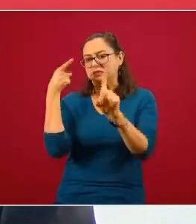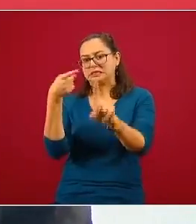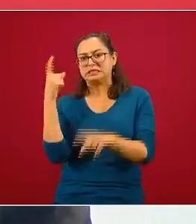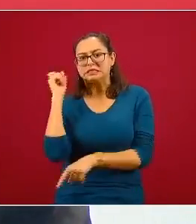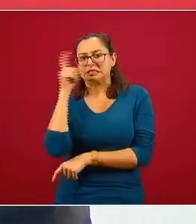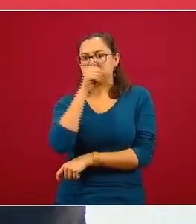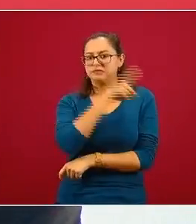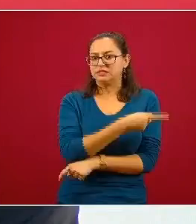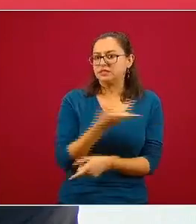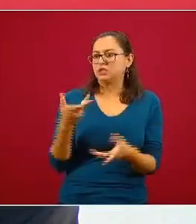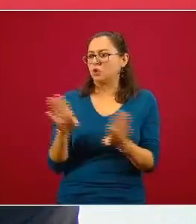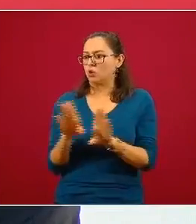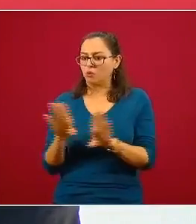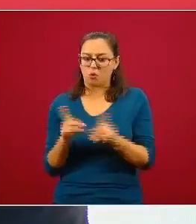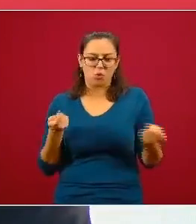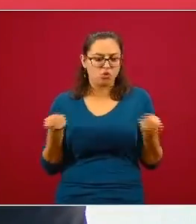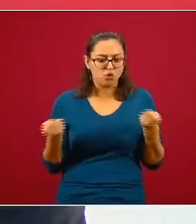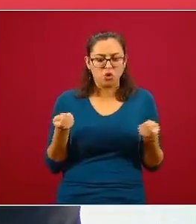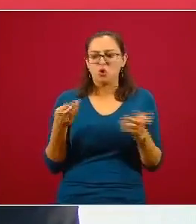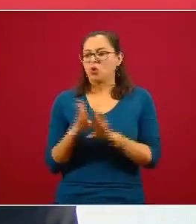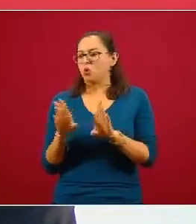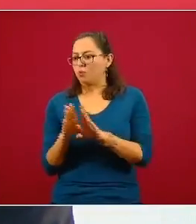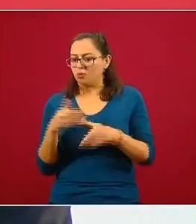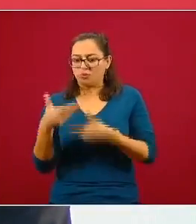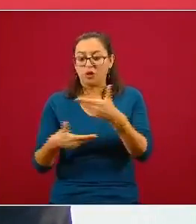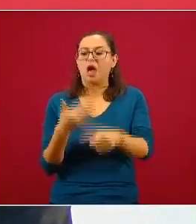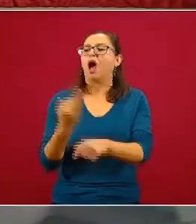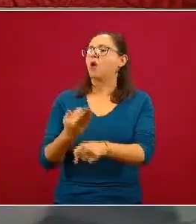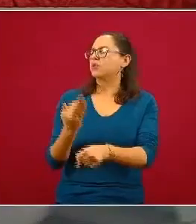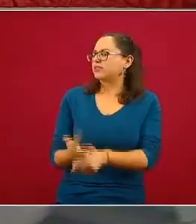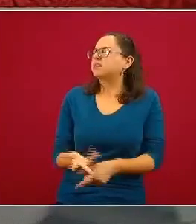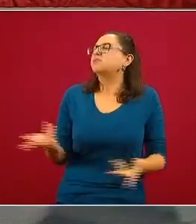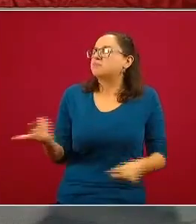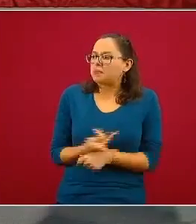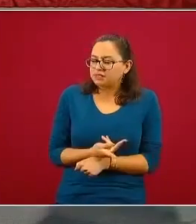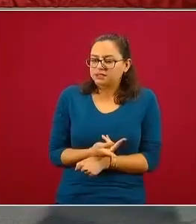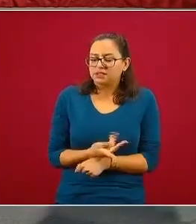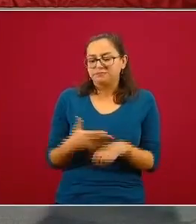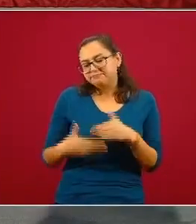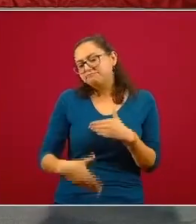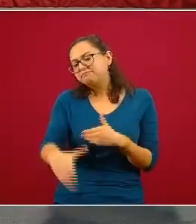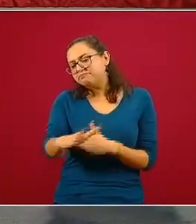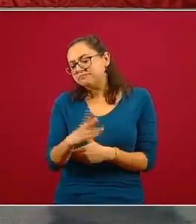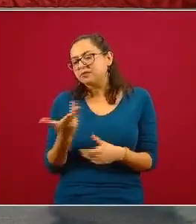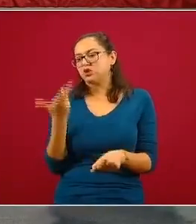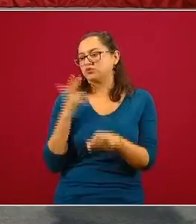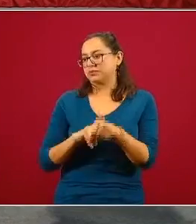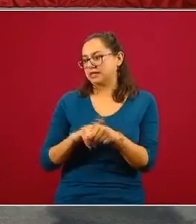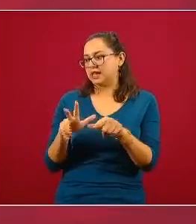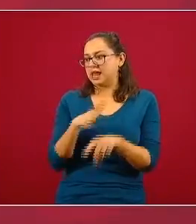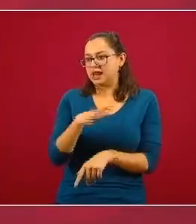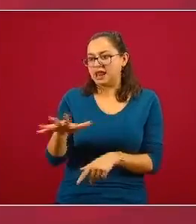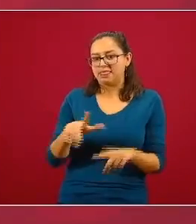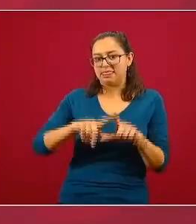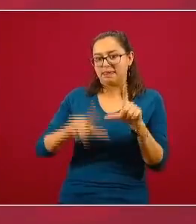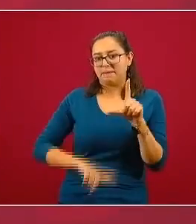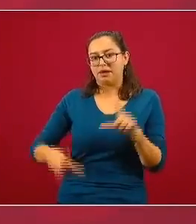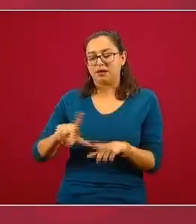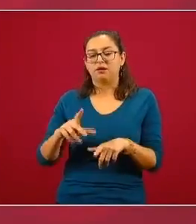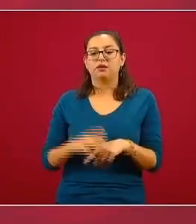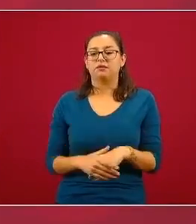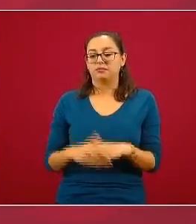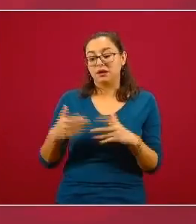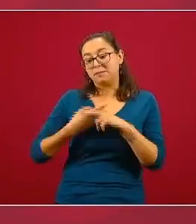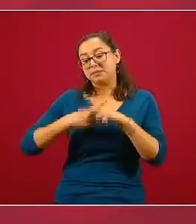cuáles fueron las maneras en que lo enfrentaron y cuál es la situación que tiene ahorita el Hospital General de México a principios del mes de